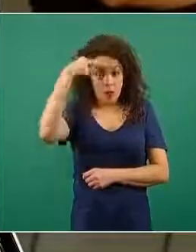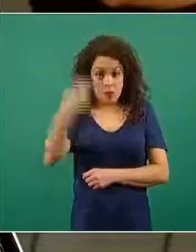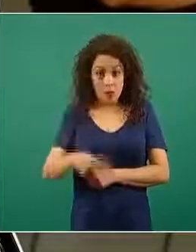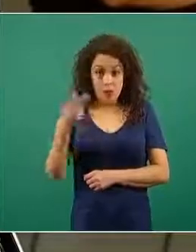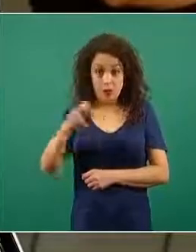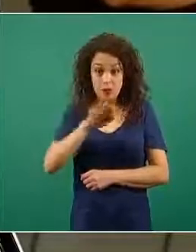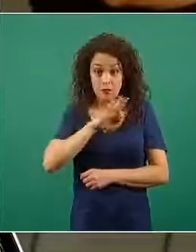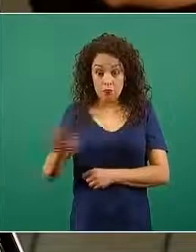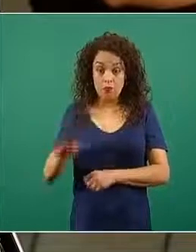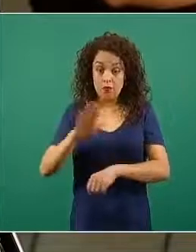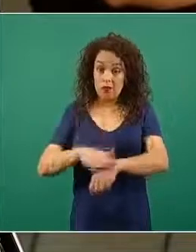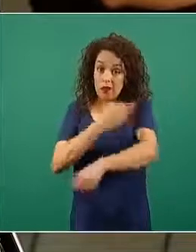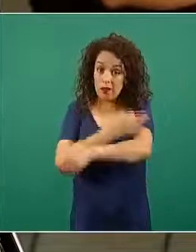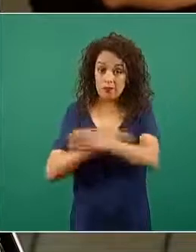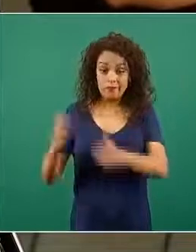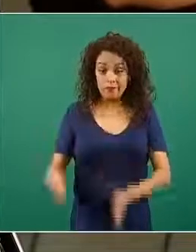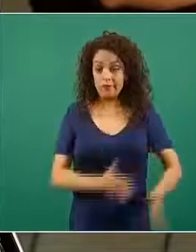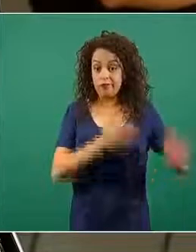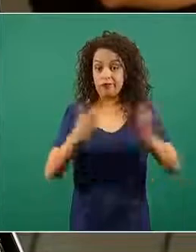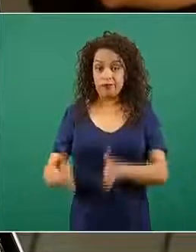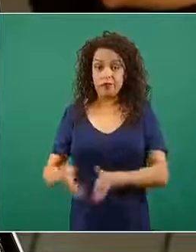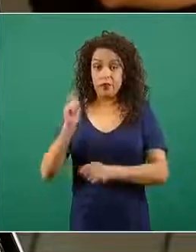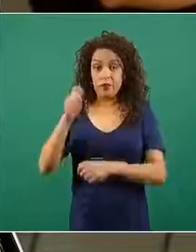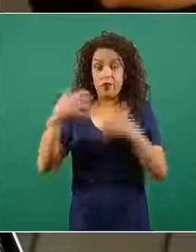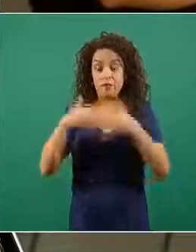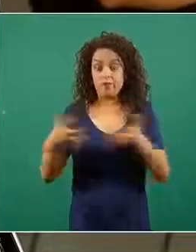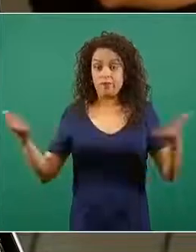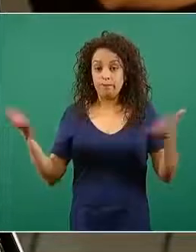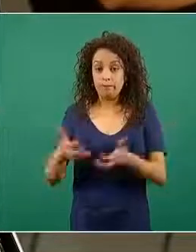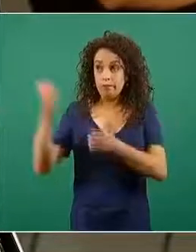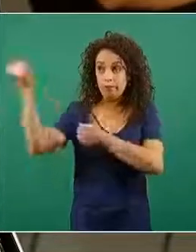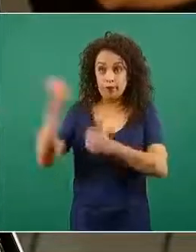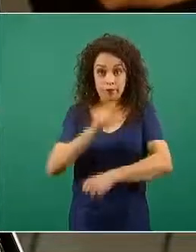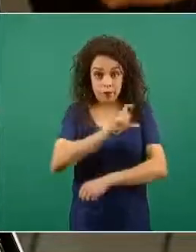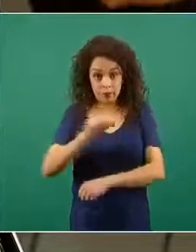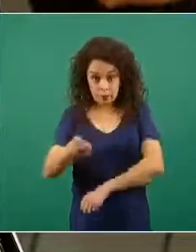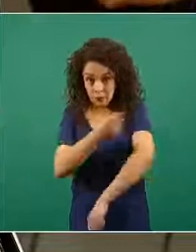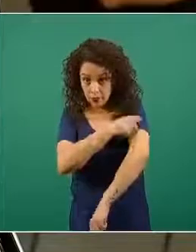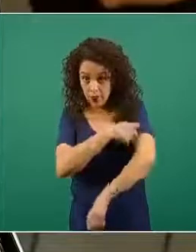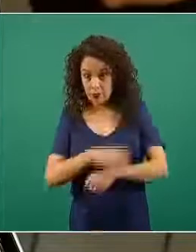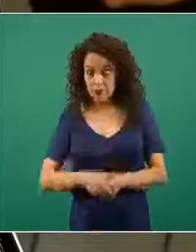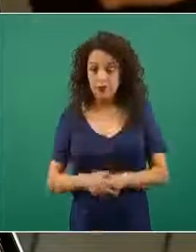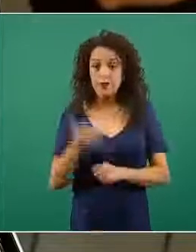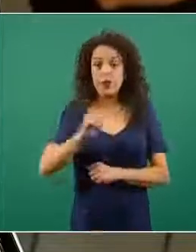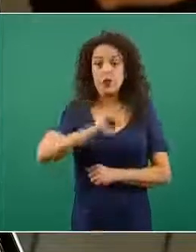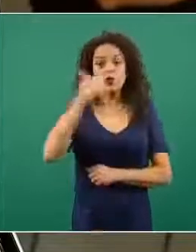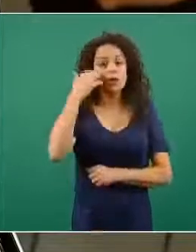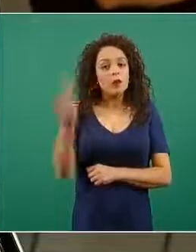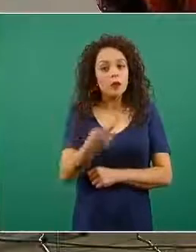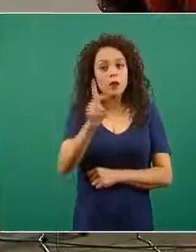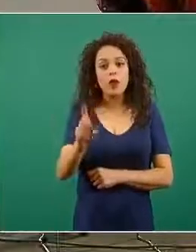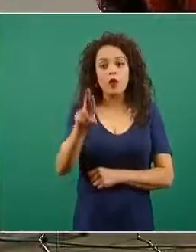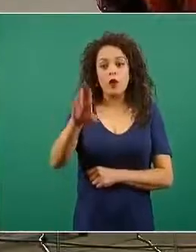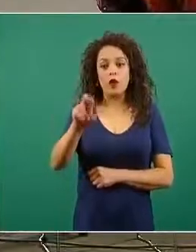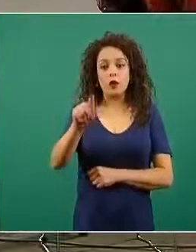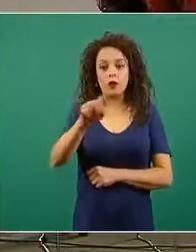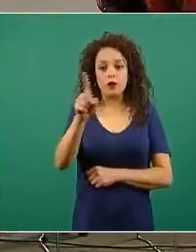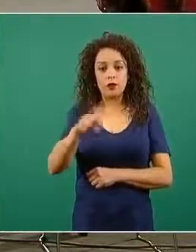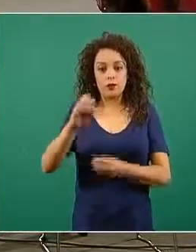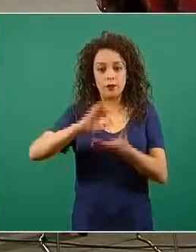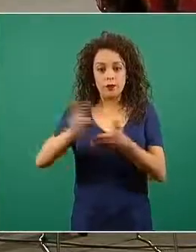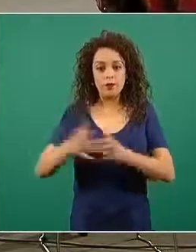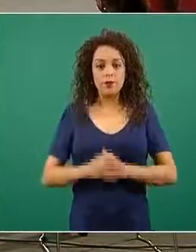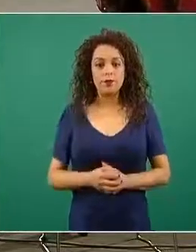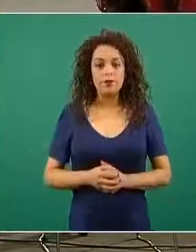influir en el retraso de esta manufactura final. Y tengo una segunda pregunta para el doctor Cortés. Gracias.